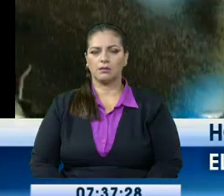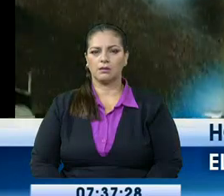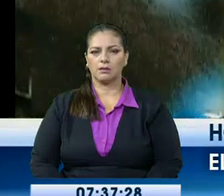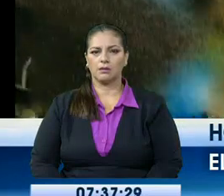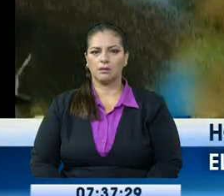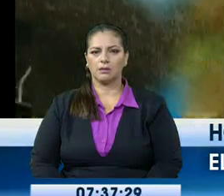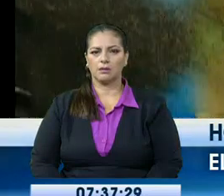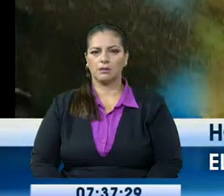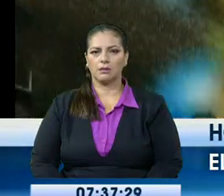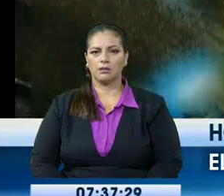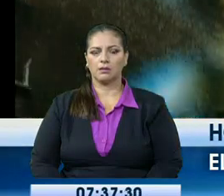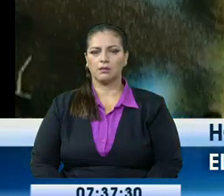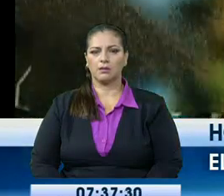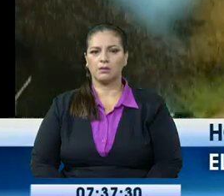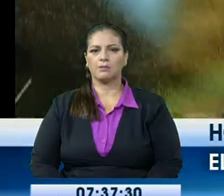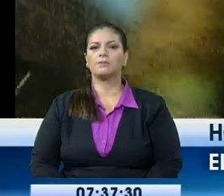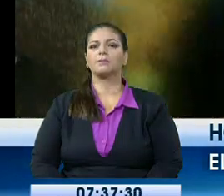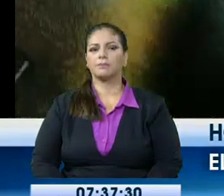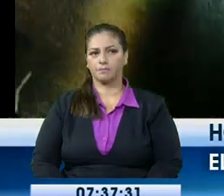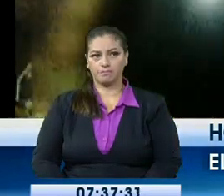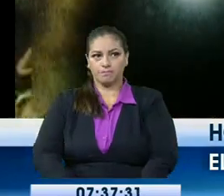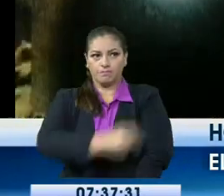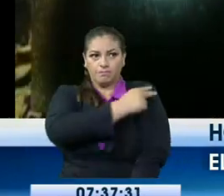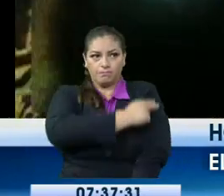Y luego fue asistido por paramédicos.